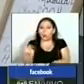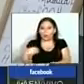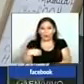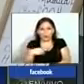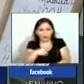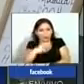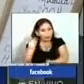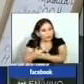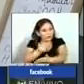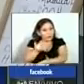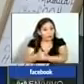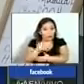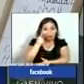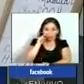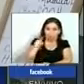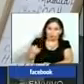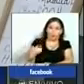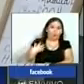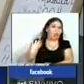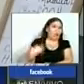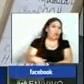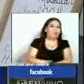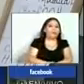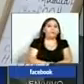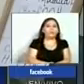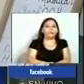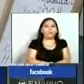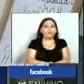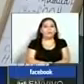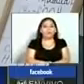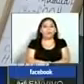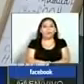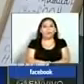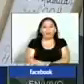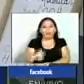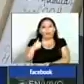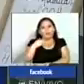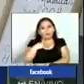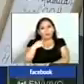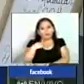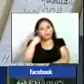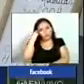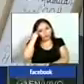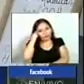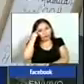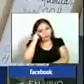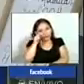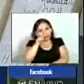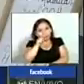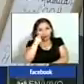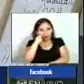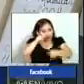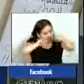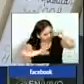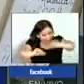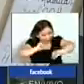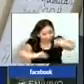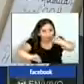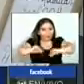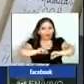general Y escuché Que eran muy caras Yo me había Me había ido Por el área De la química Y farmacia